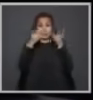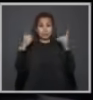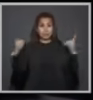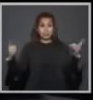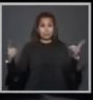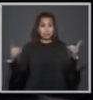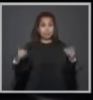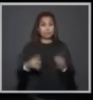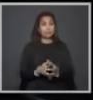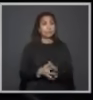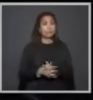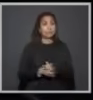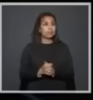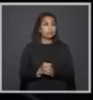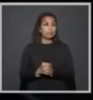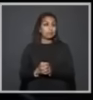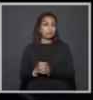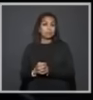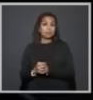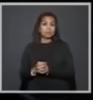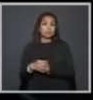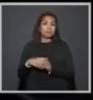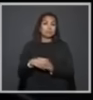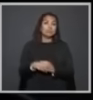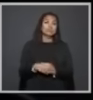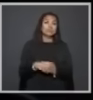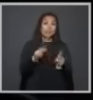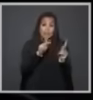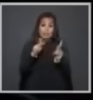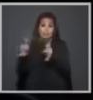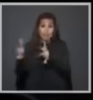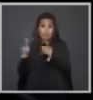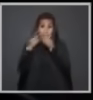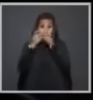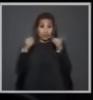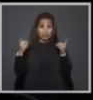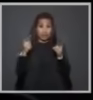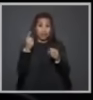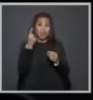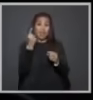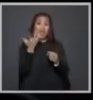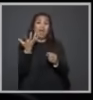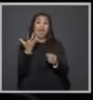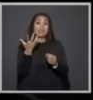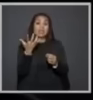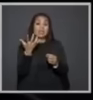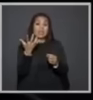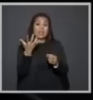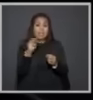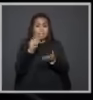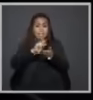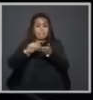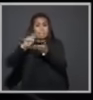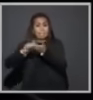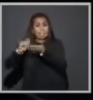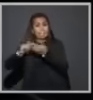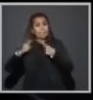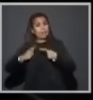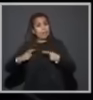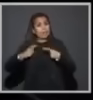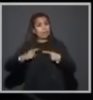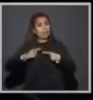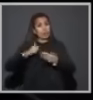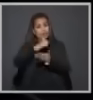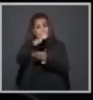elaboraron integrantes de la sociedad civil, de todos